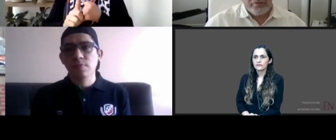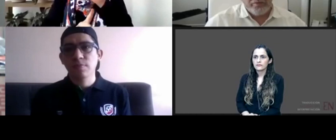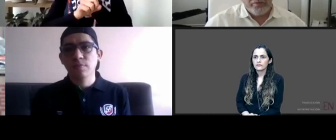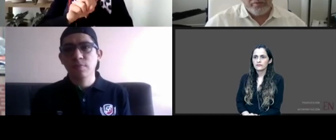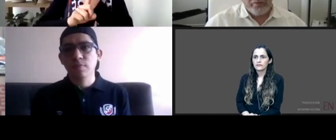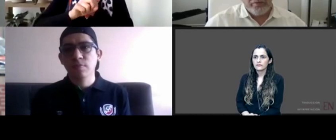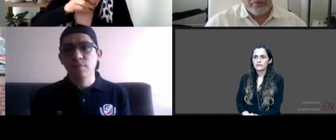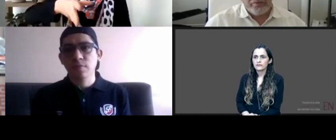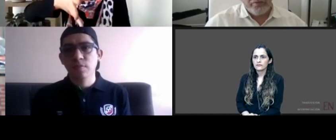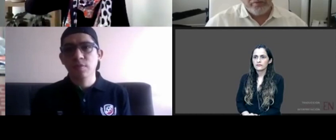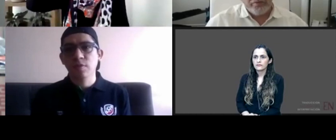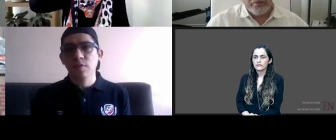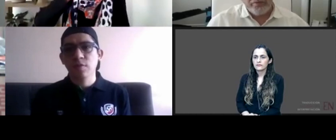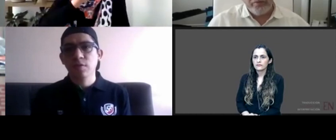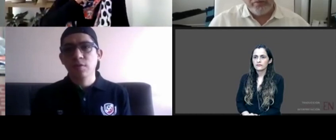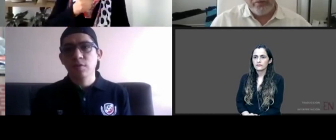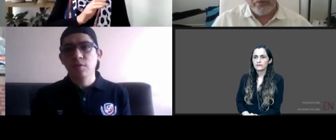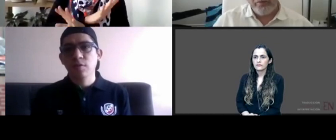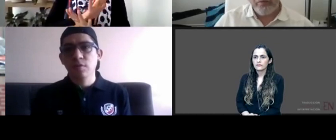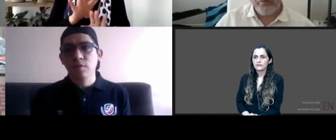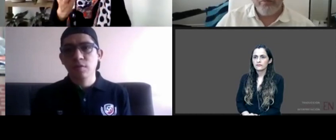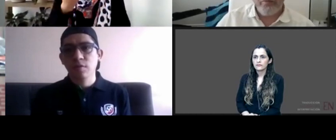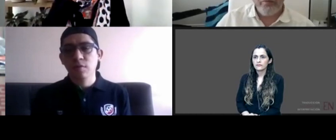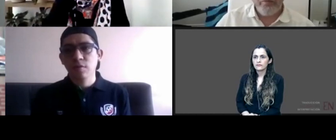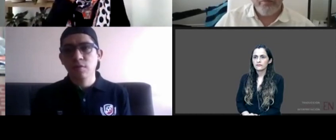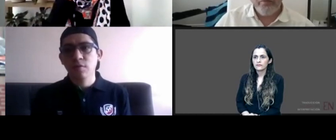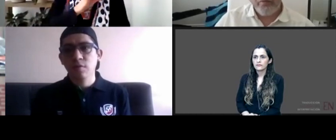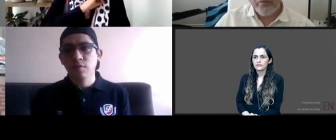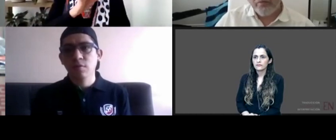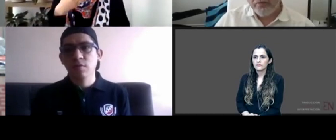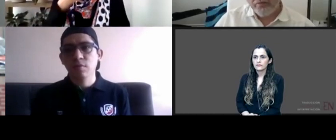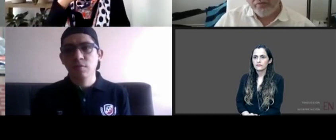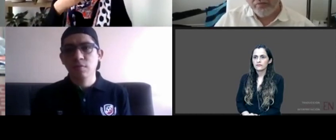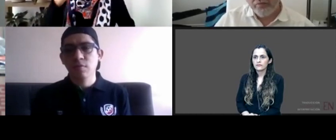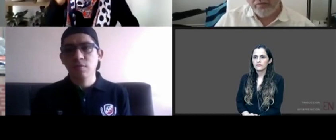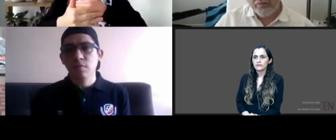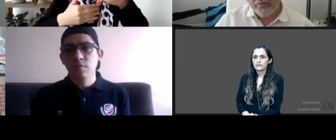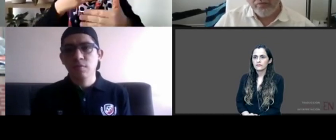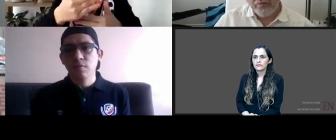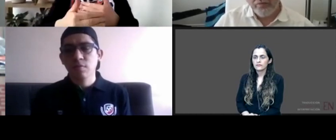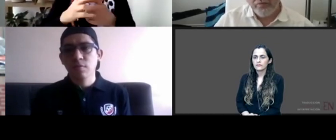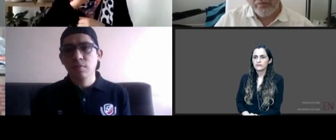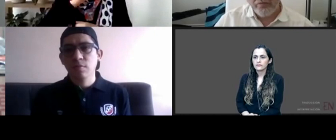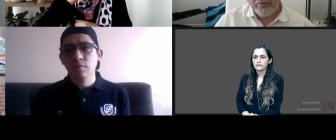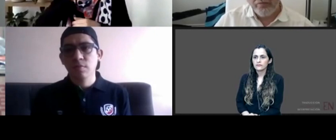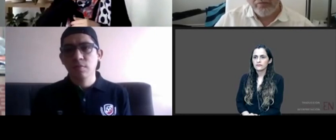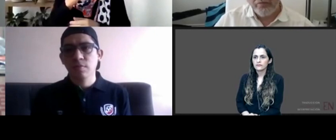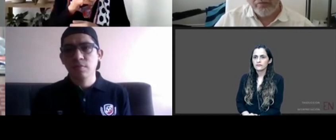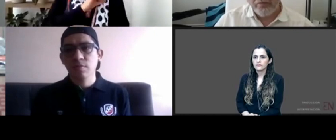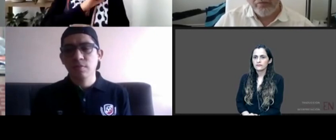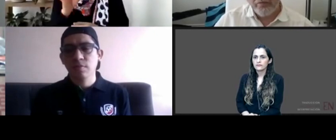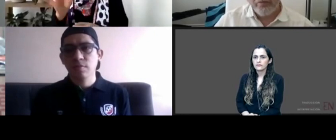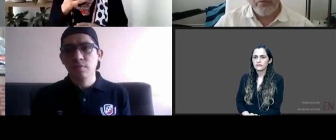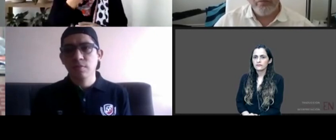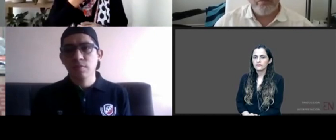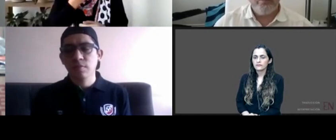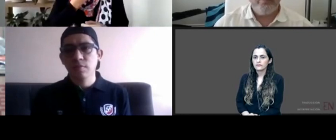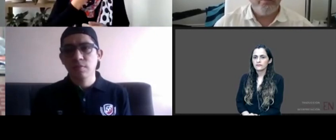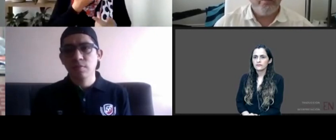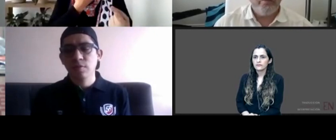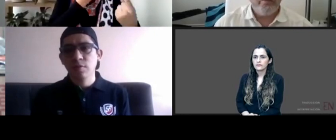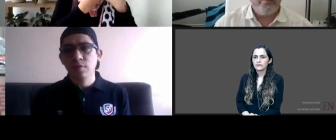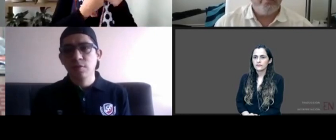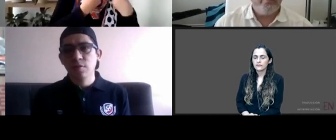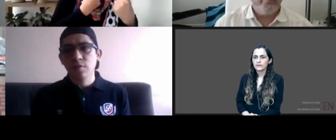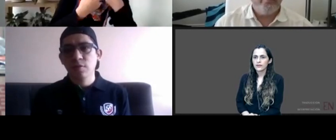de señas como su lengua natural. Y a través de esto no habría ningún problema cognitivo, no habría ningún problema